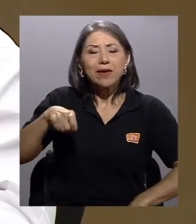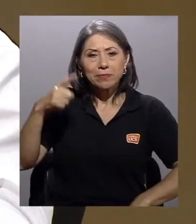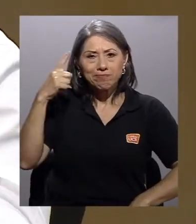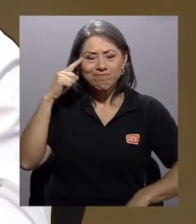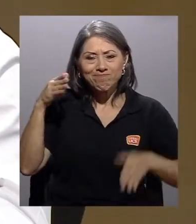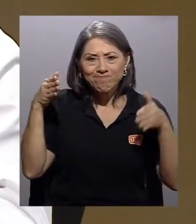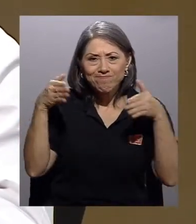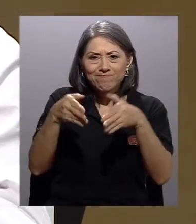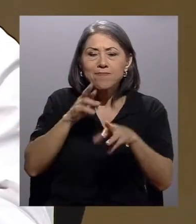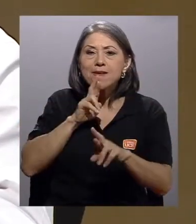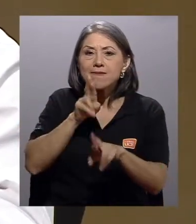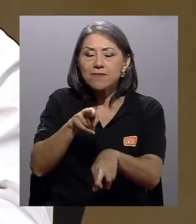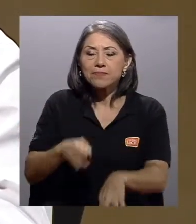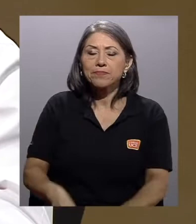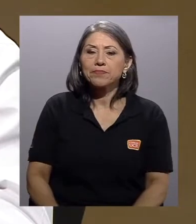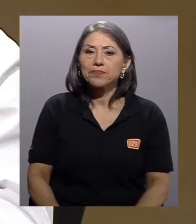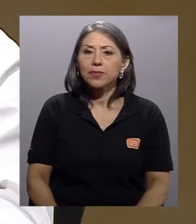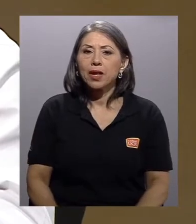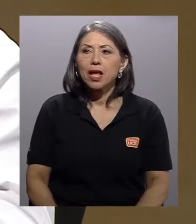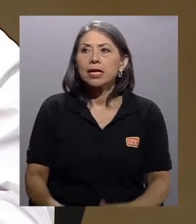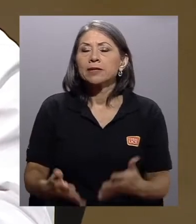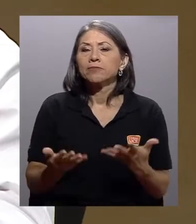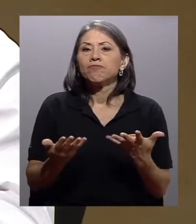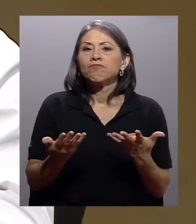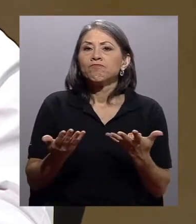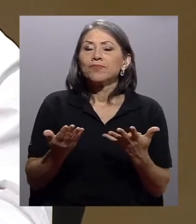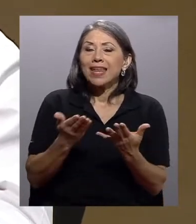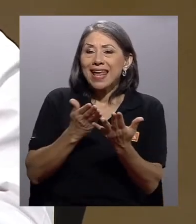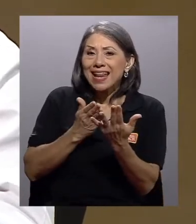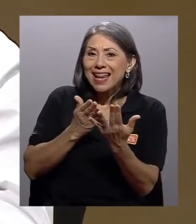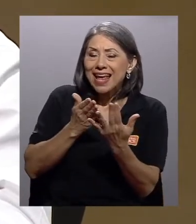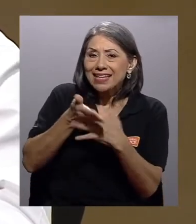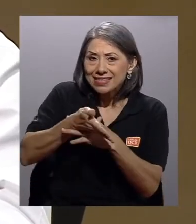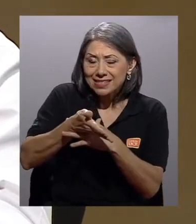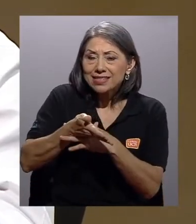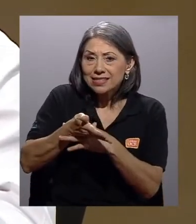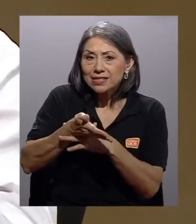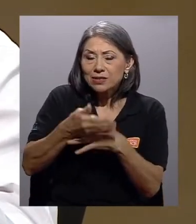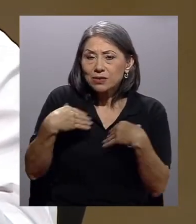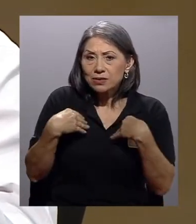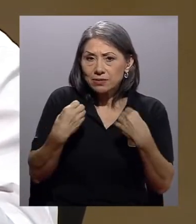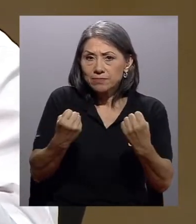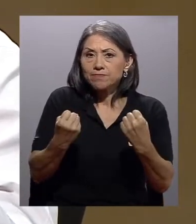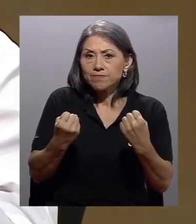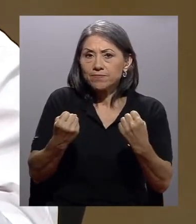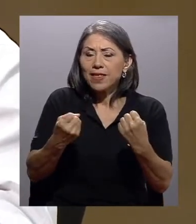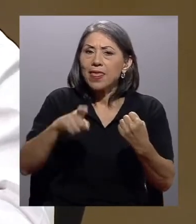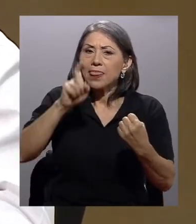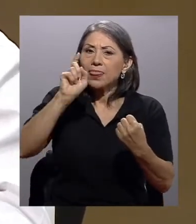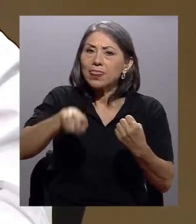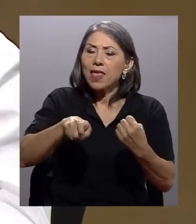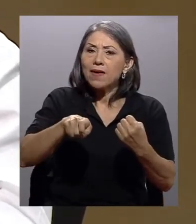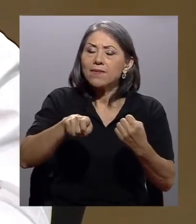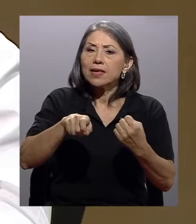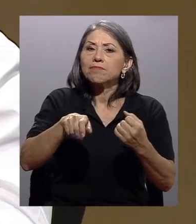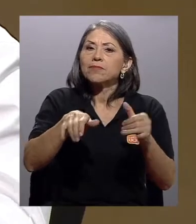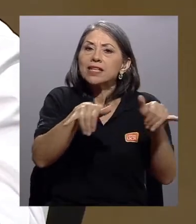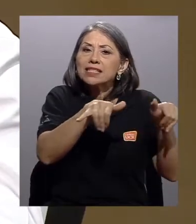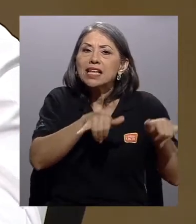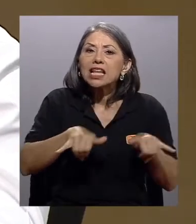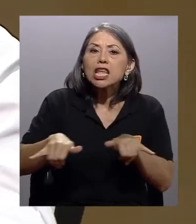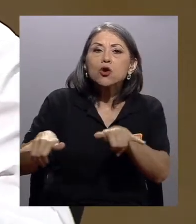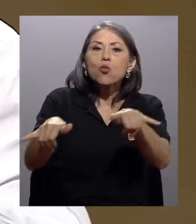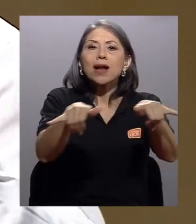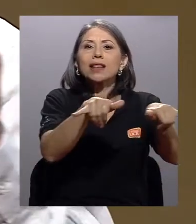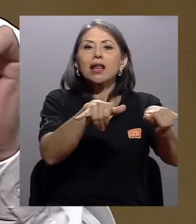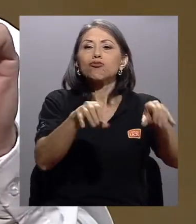siguiente. La distribución, o mejor dicho, el acceso a la salud debe ser igualitario